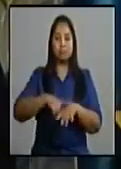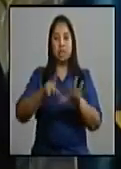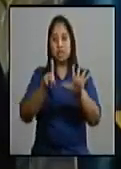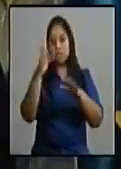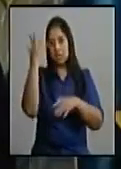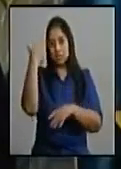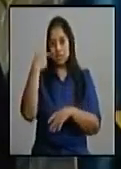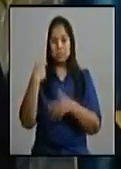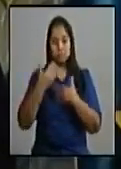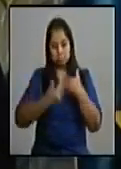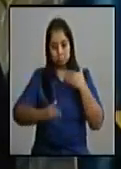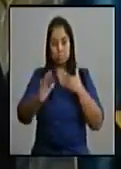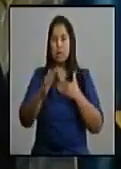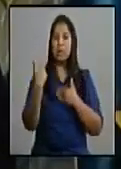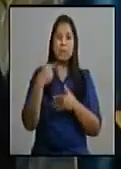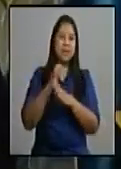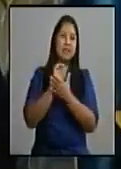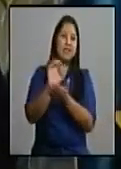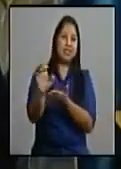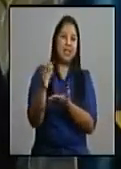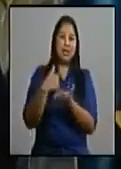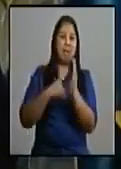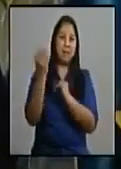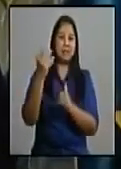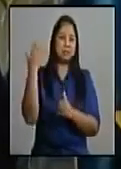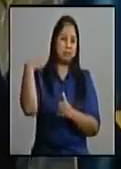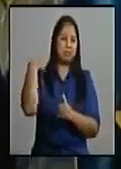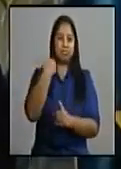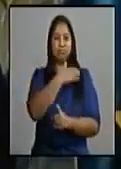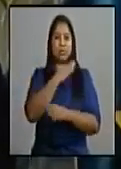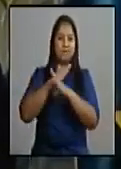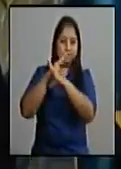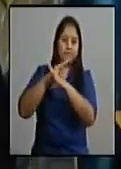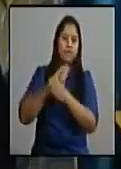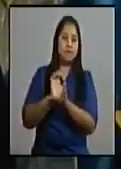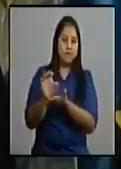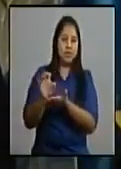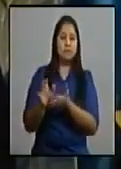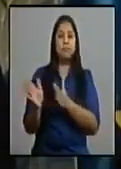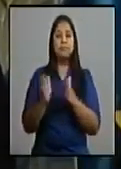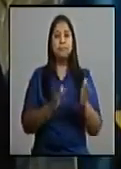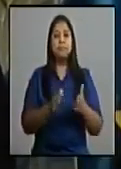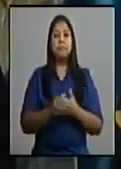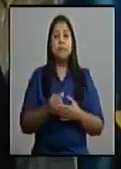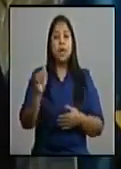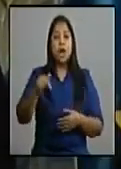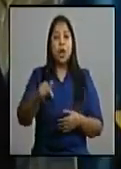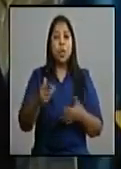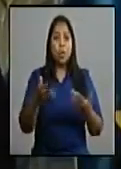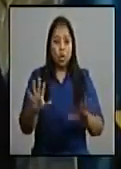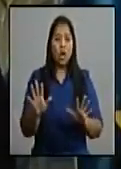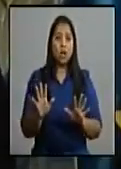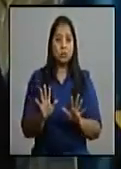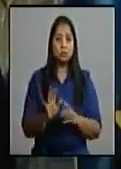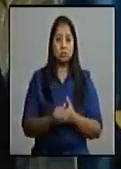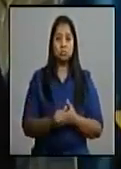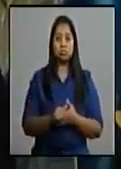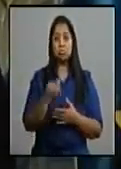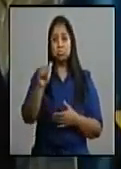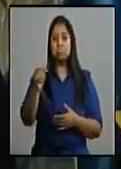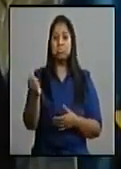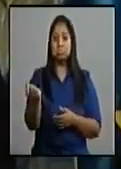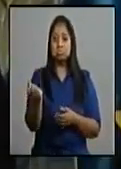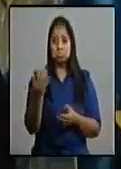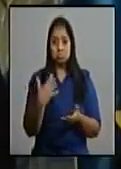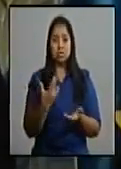evitar cuadros clínicos que se pudieran complicar en pulmones. Por el momento, pues les digo, me han